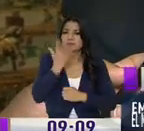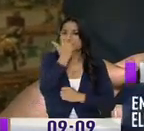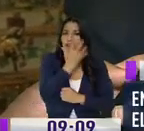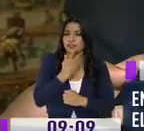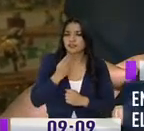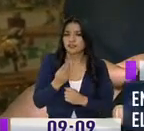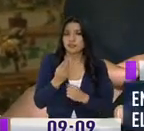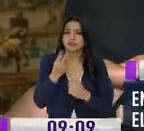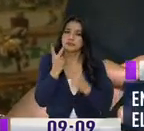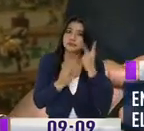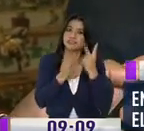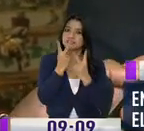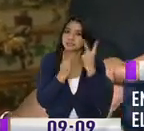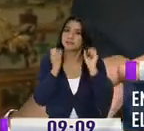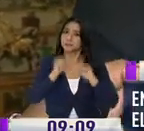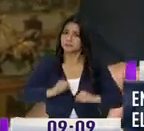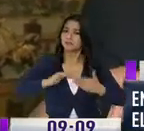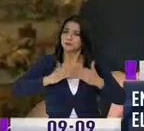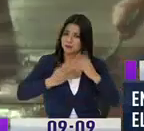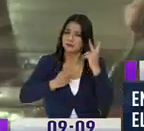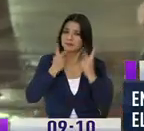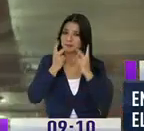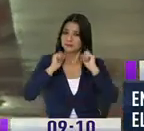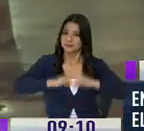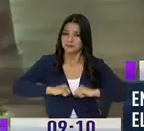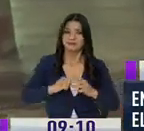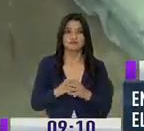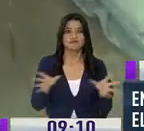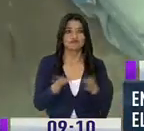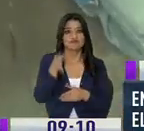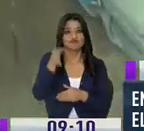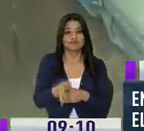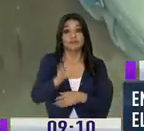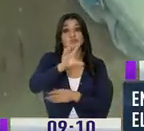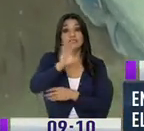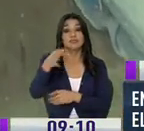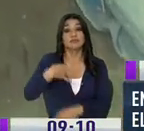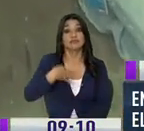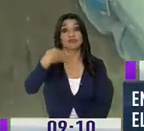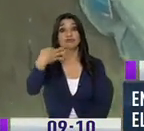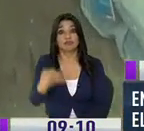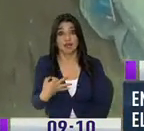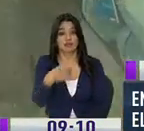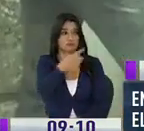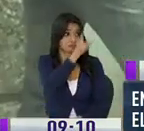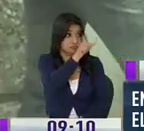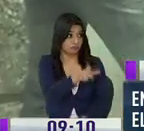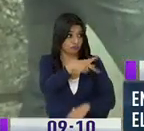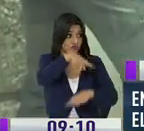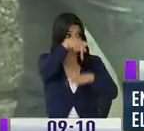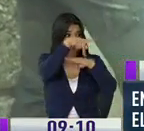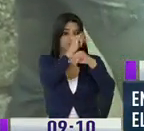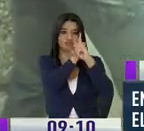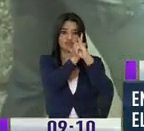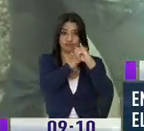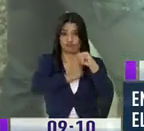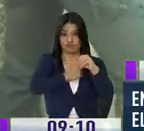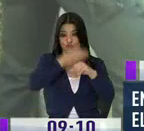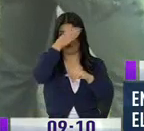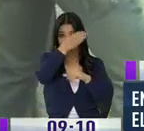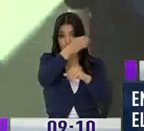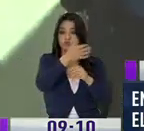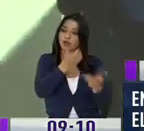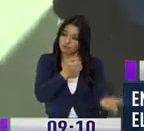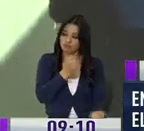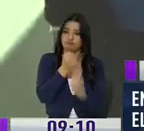forma tal que ustedes puedan visitarlo y la comunidad pueda visitarlo. En total fueron 30 voluntarios que, asesorados por especialistas del Instituto Metropolitano de